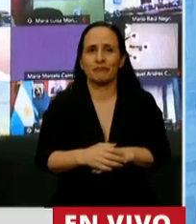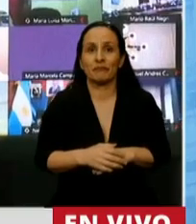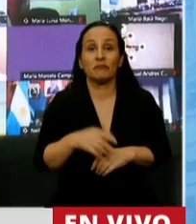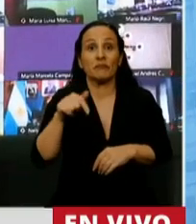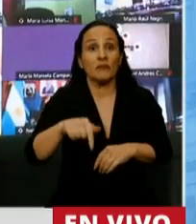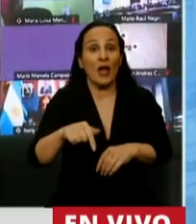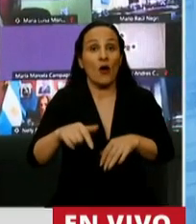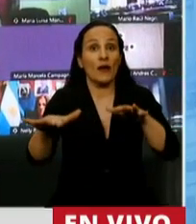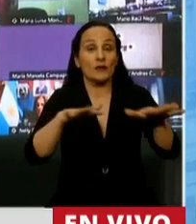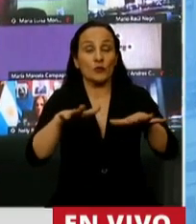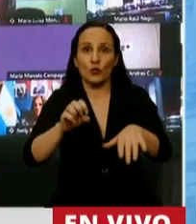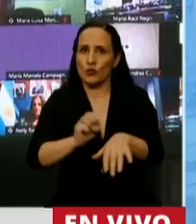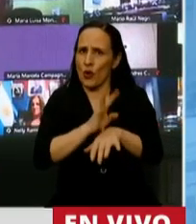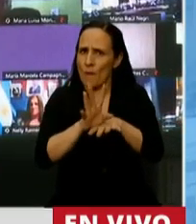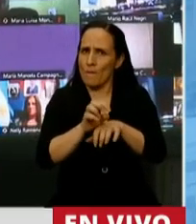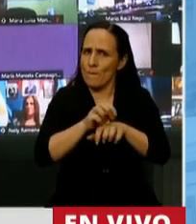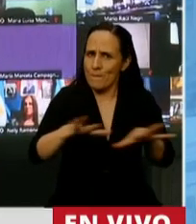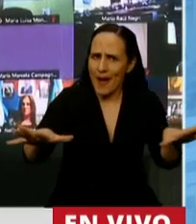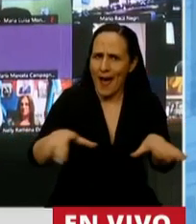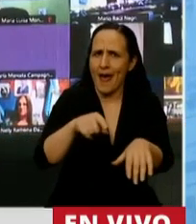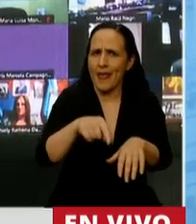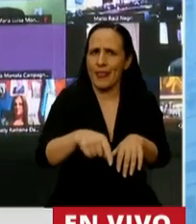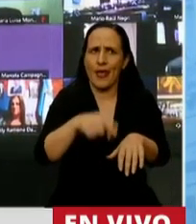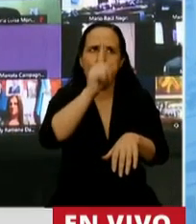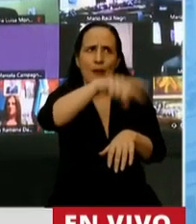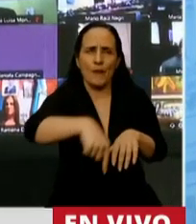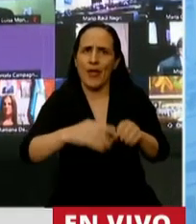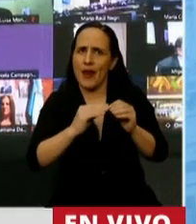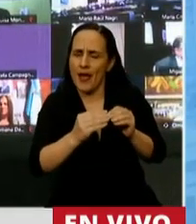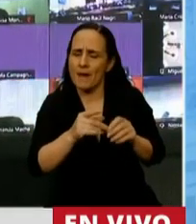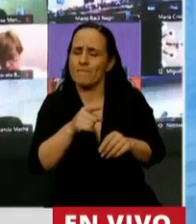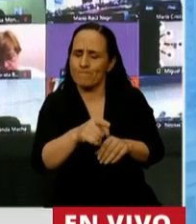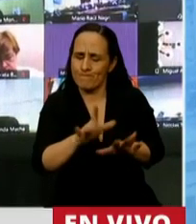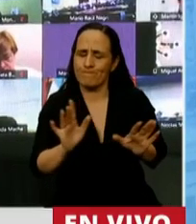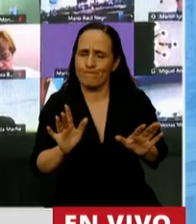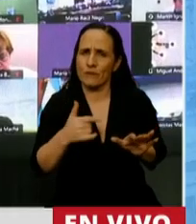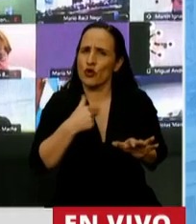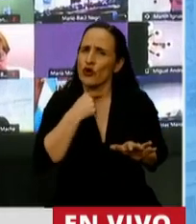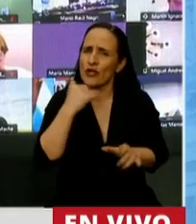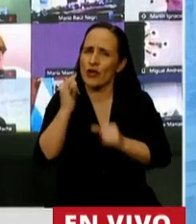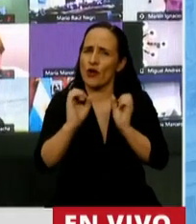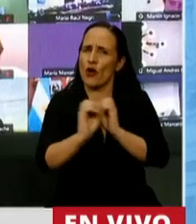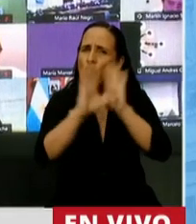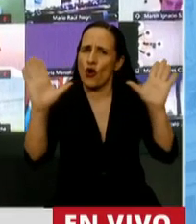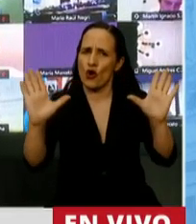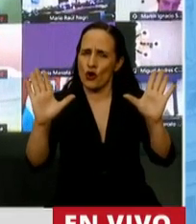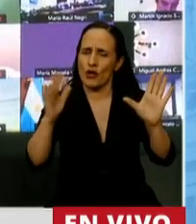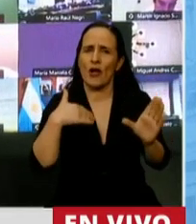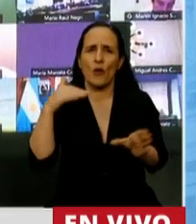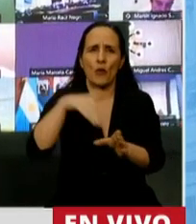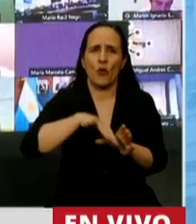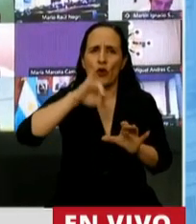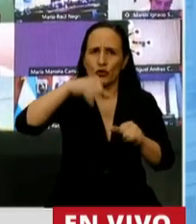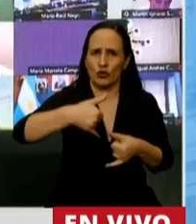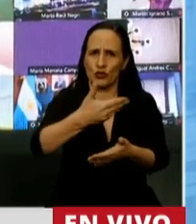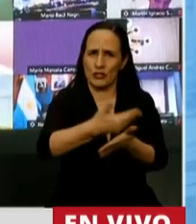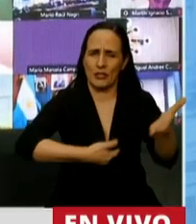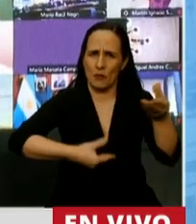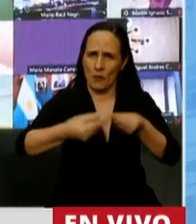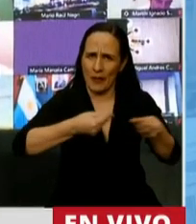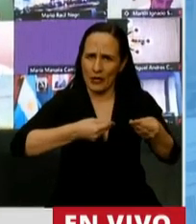el ejercicio de los derechos, la responsabilidad en el cumplimiento de las obligaciones, echar las bases para que